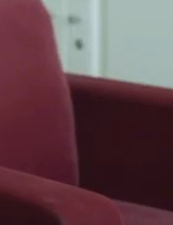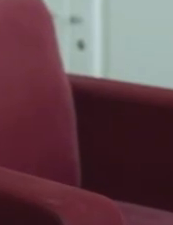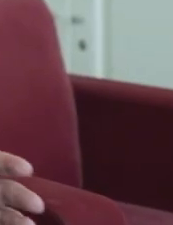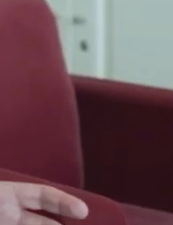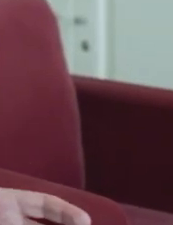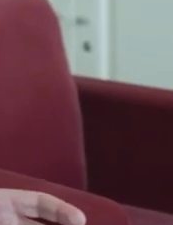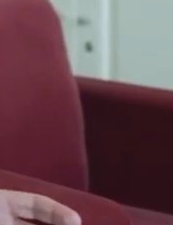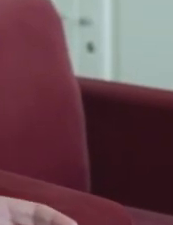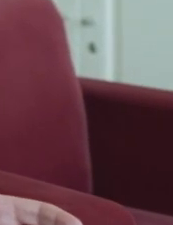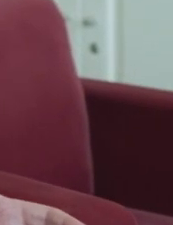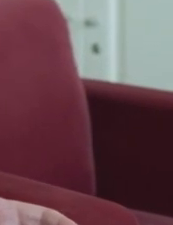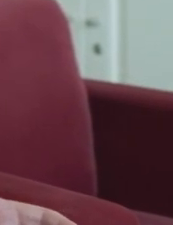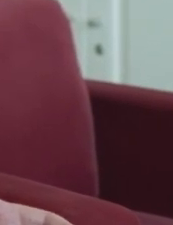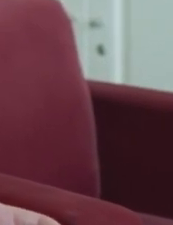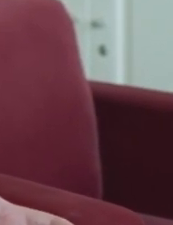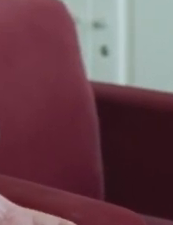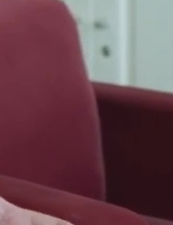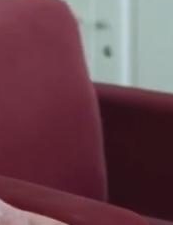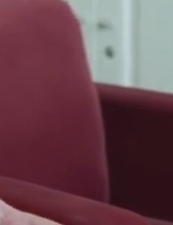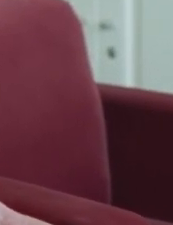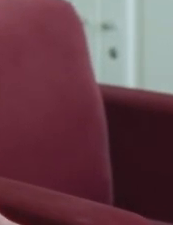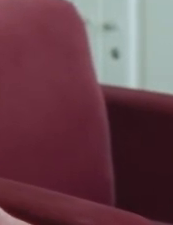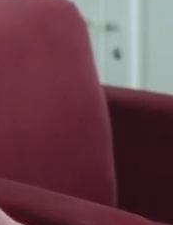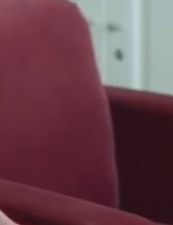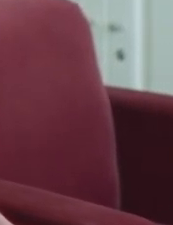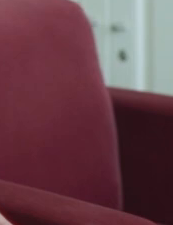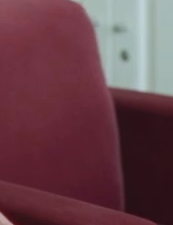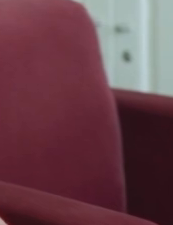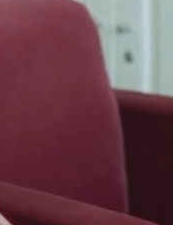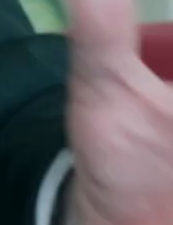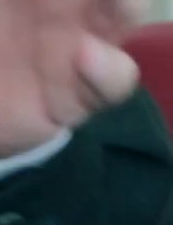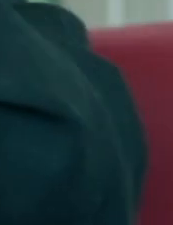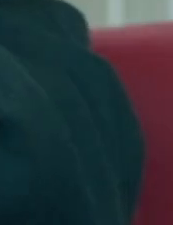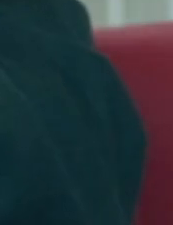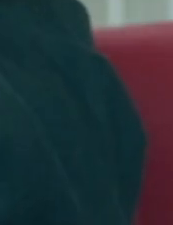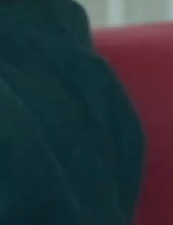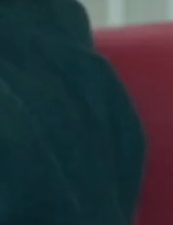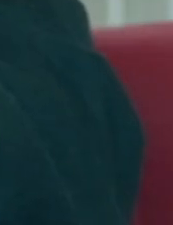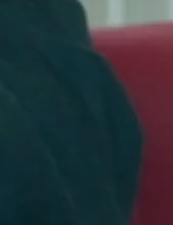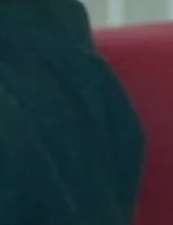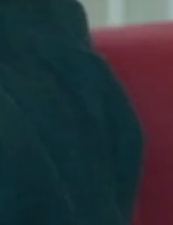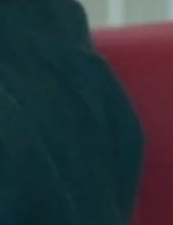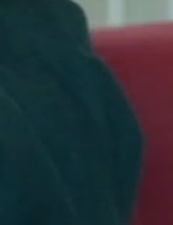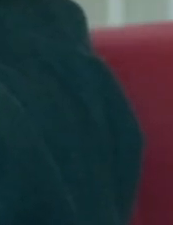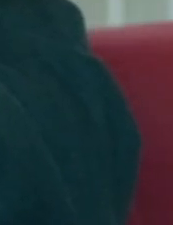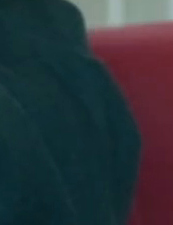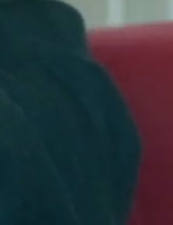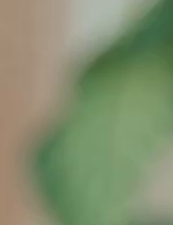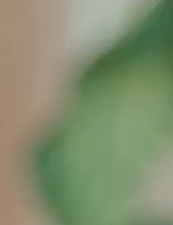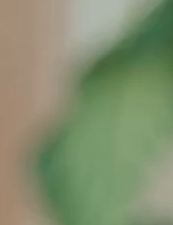primer lugar, en fijar bien la organización interna, la estructura interna, una organización que debe ser participativa,